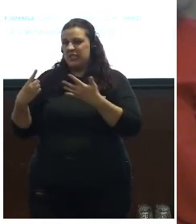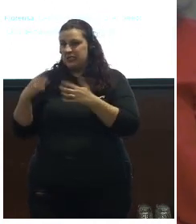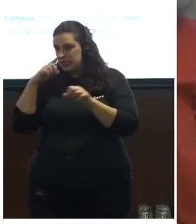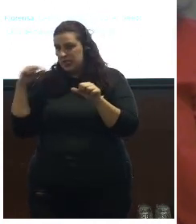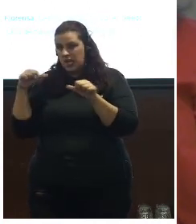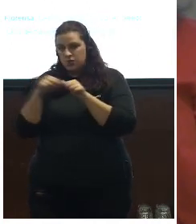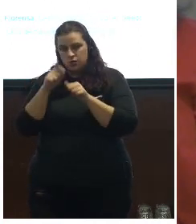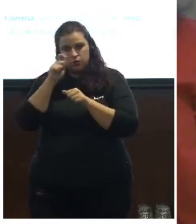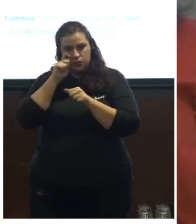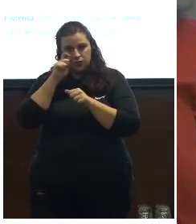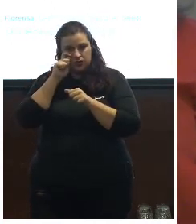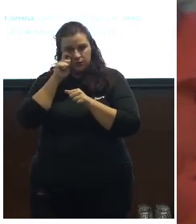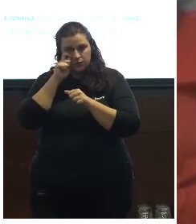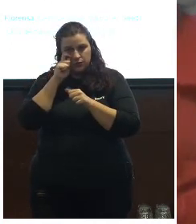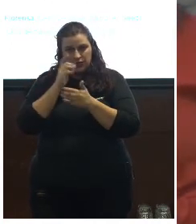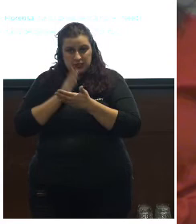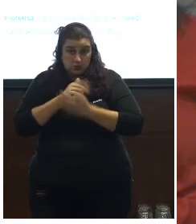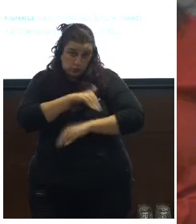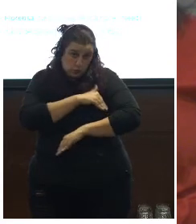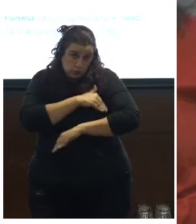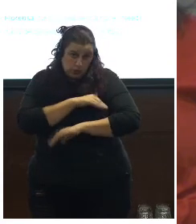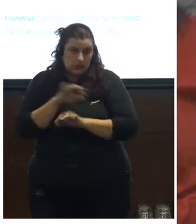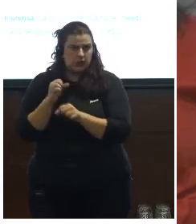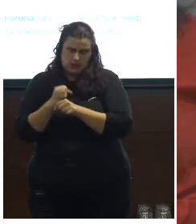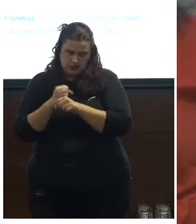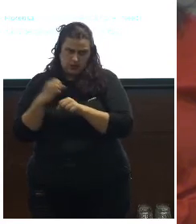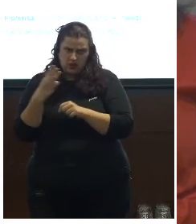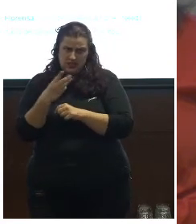en el mundo del turismo, entre estudiante y trabajador.